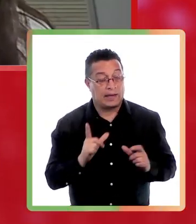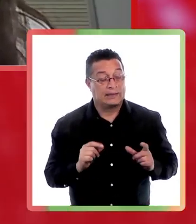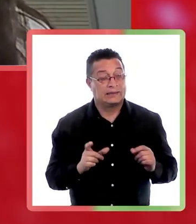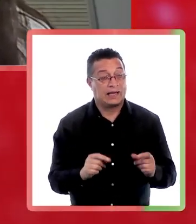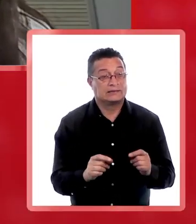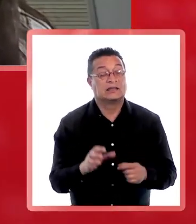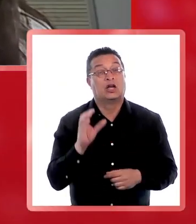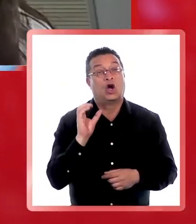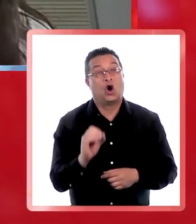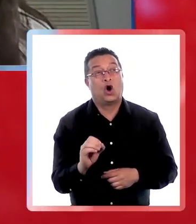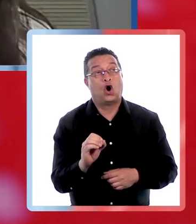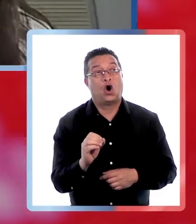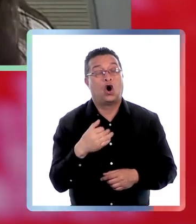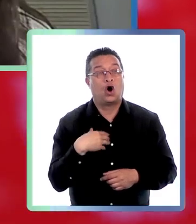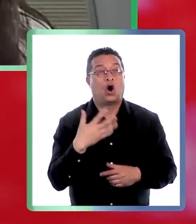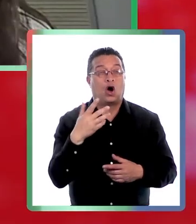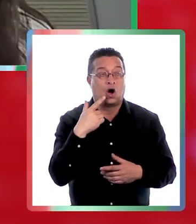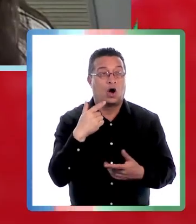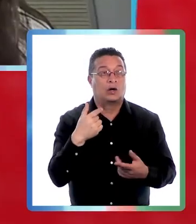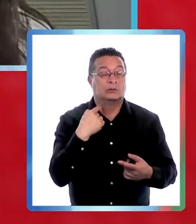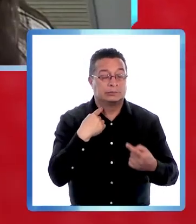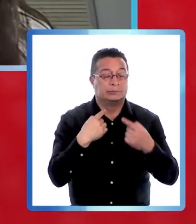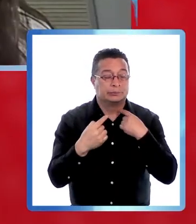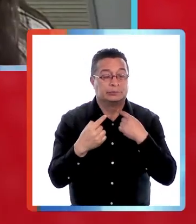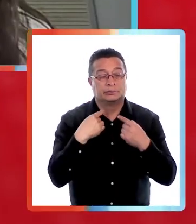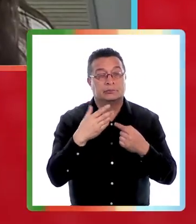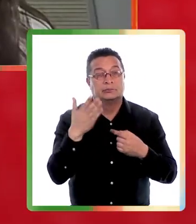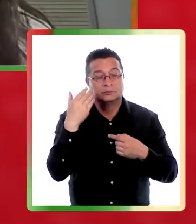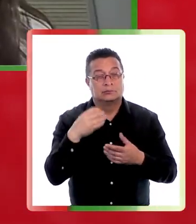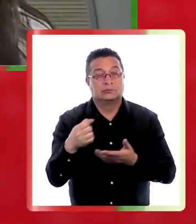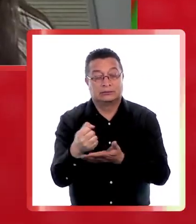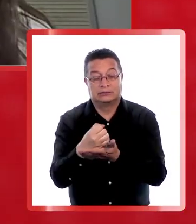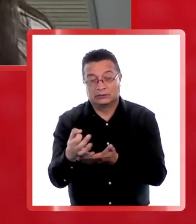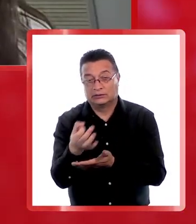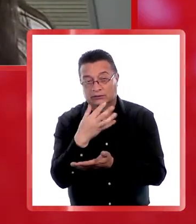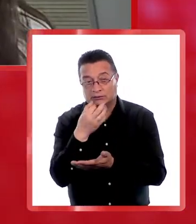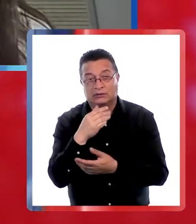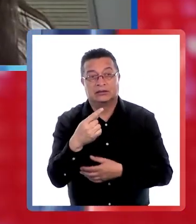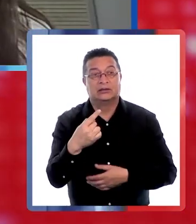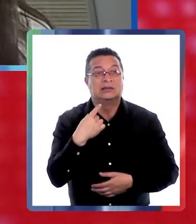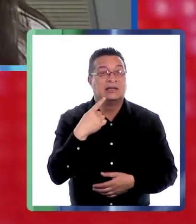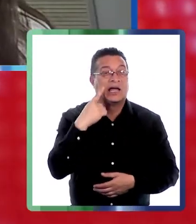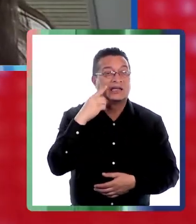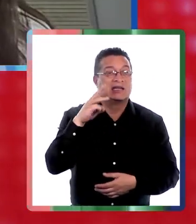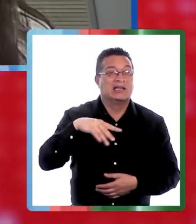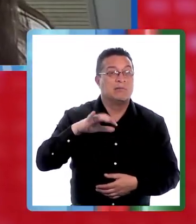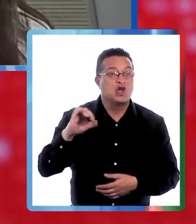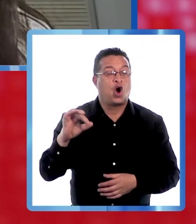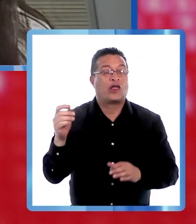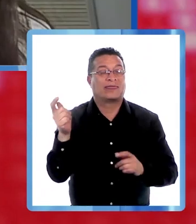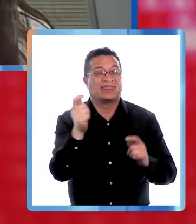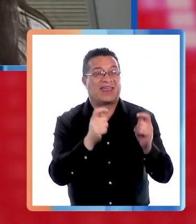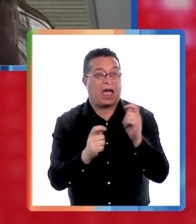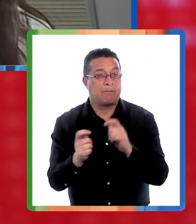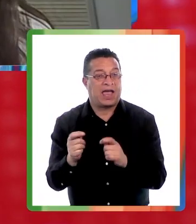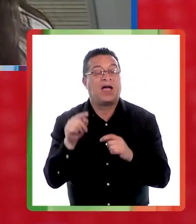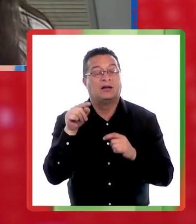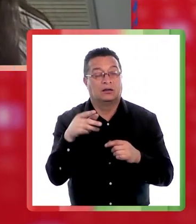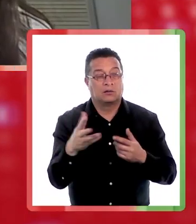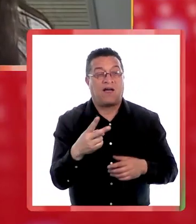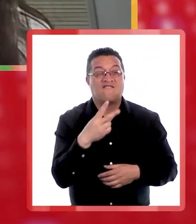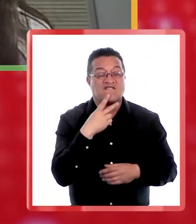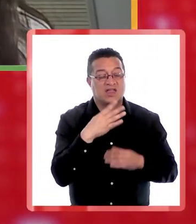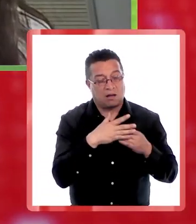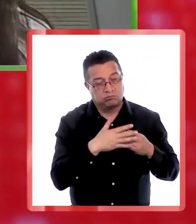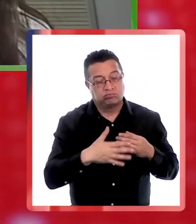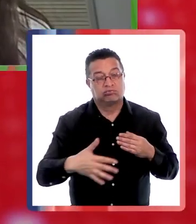tenido cáncer o haberse enfrentado, sometido al tratamiento, a las quimioterapias, tengan para el resto de la vida,